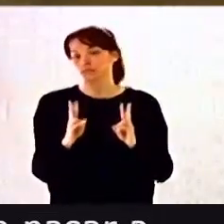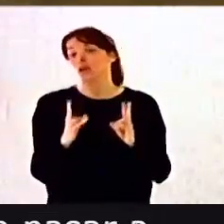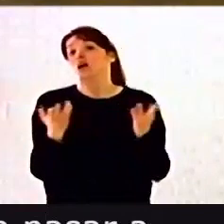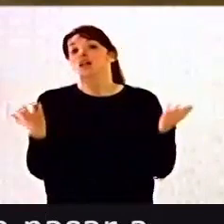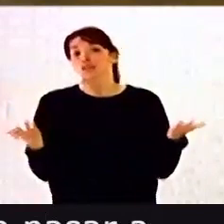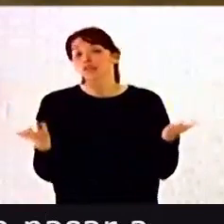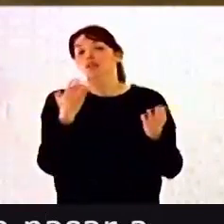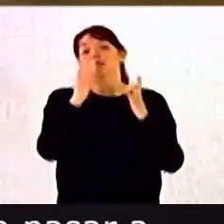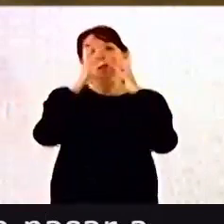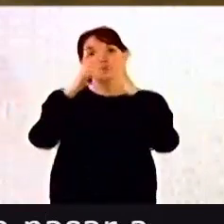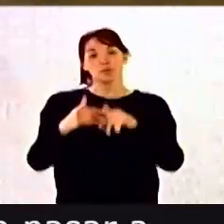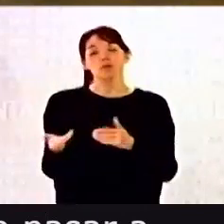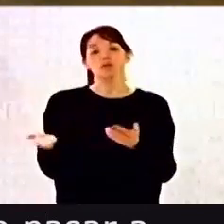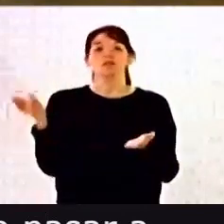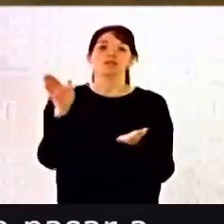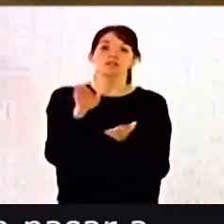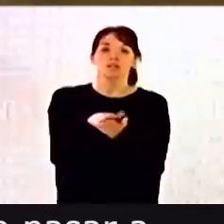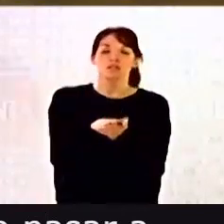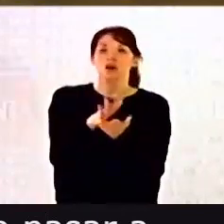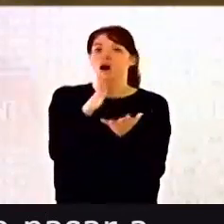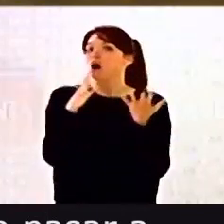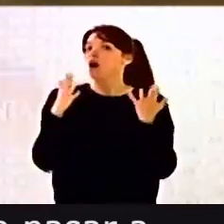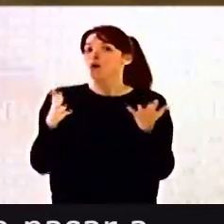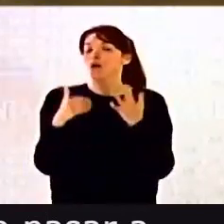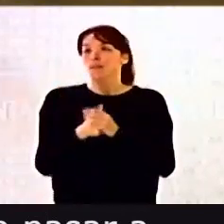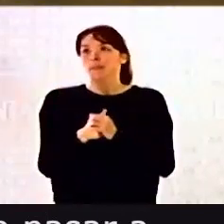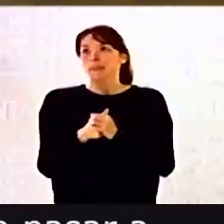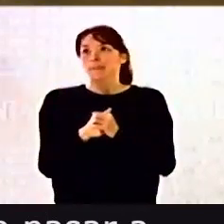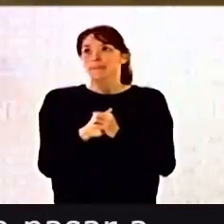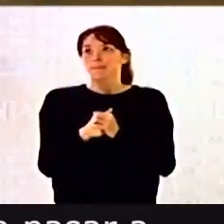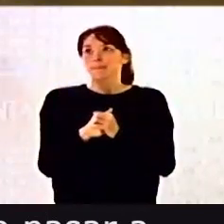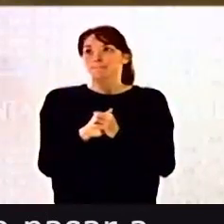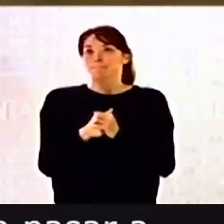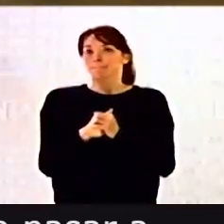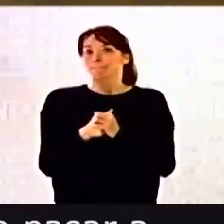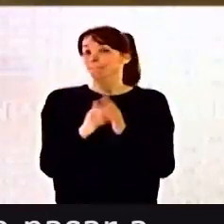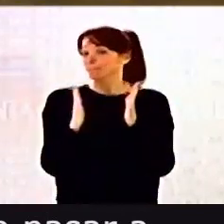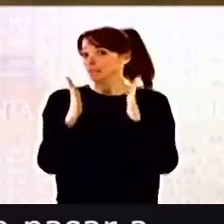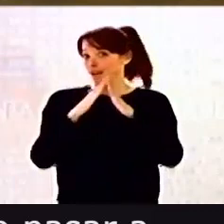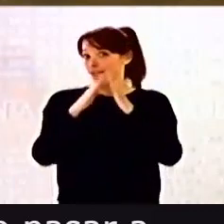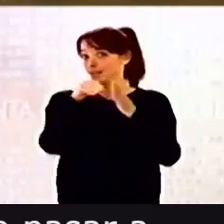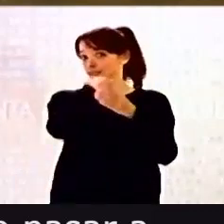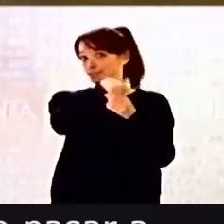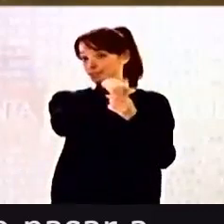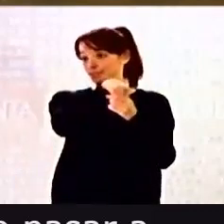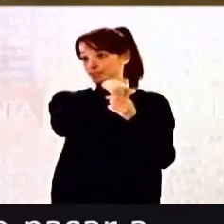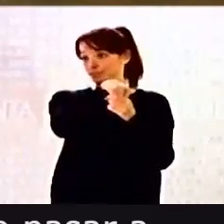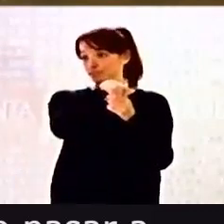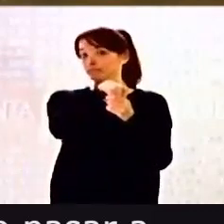las cifras de fallecidos a día de hoy en casa